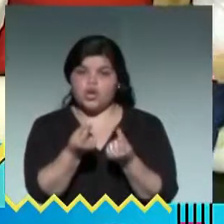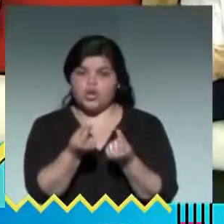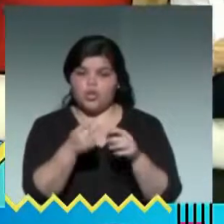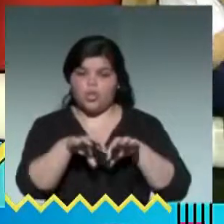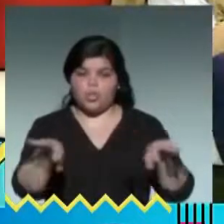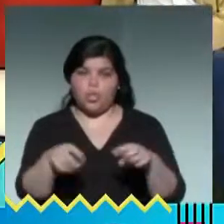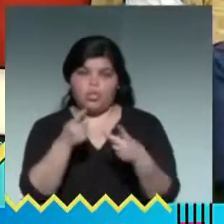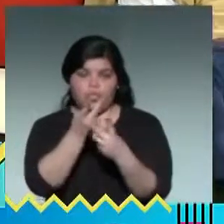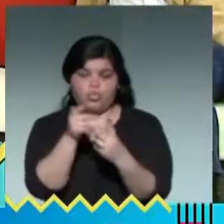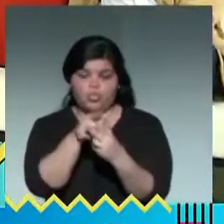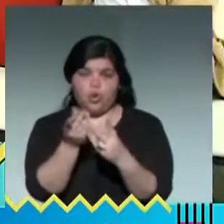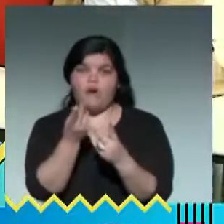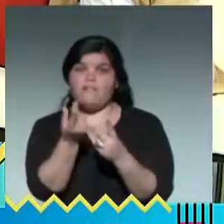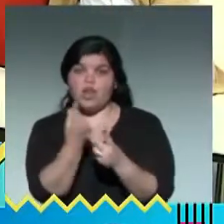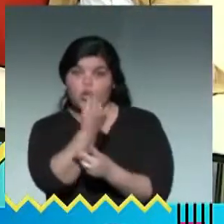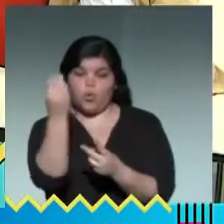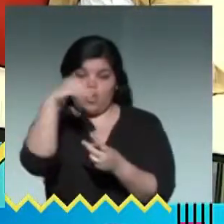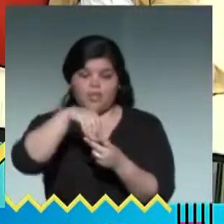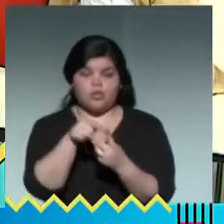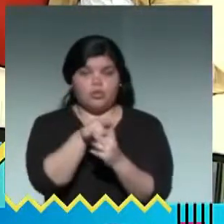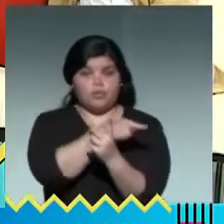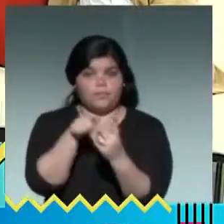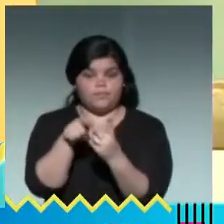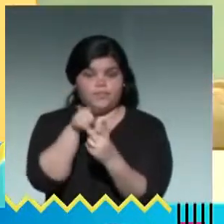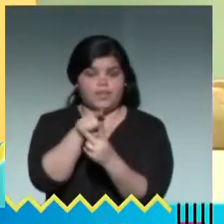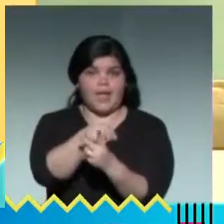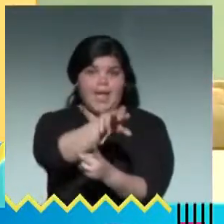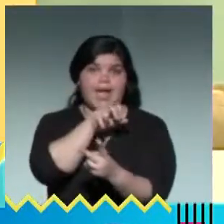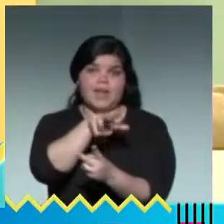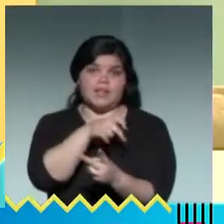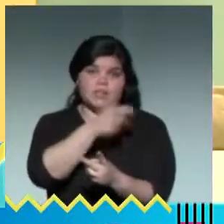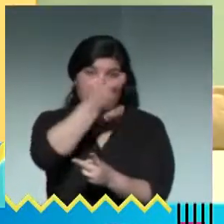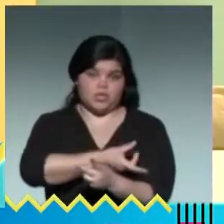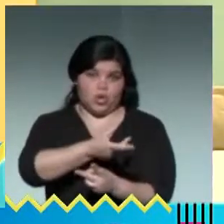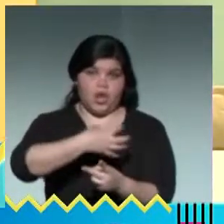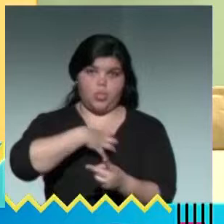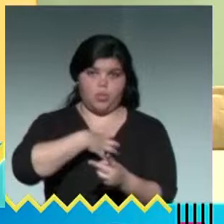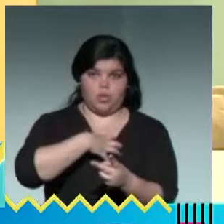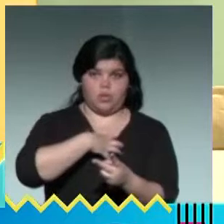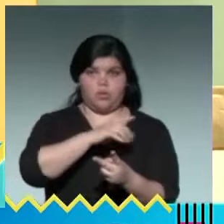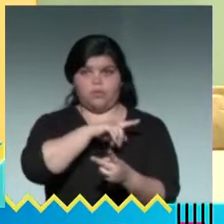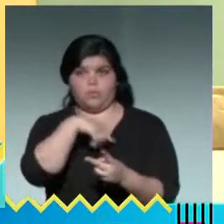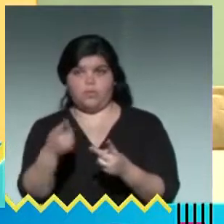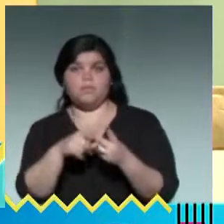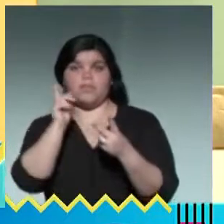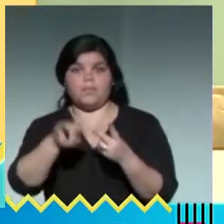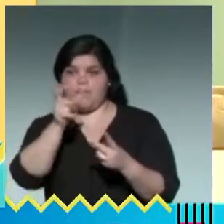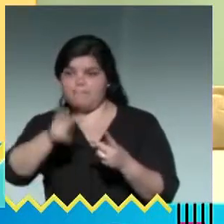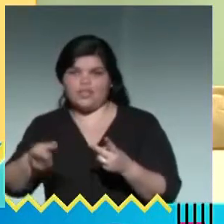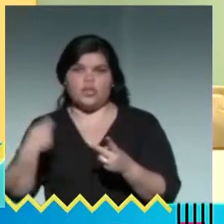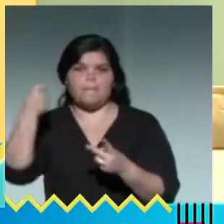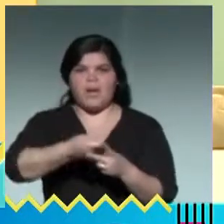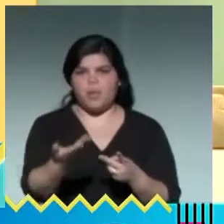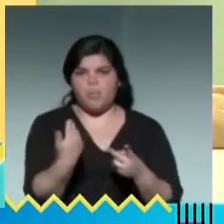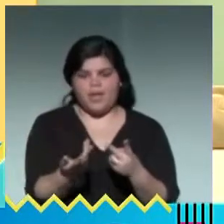caras. Por un lado tiene que asegurar una ganancia razonable para el empresario, pero por otro lado tiene que ser razonable también para el usuario y que el usuario la pueda